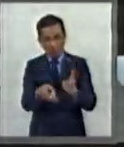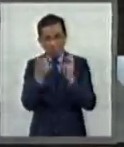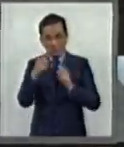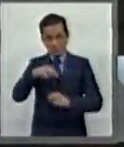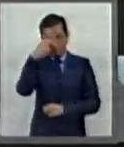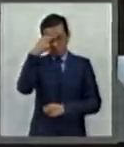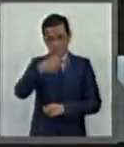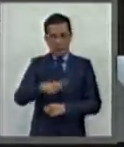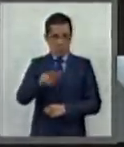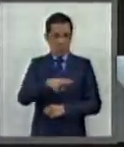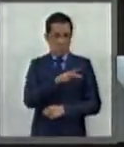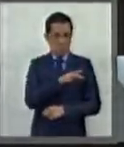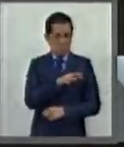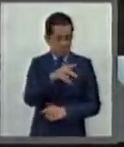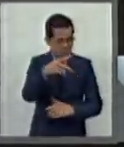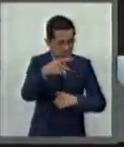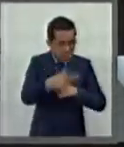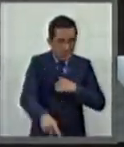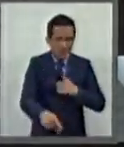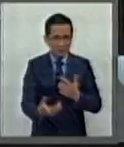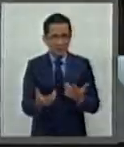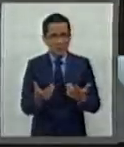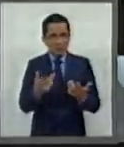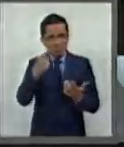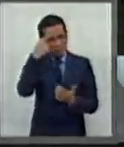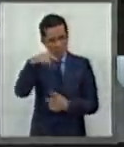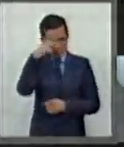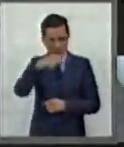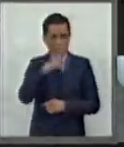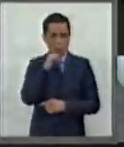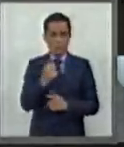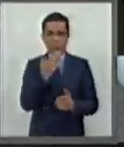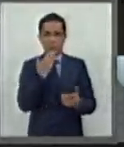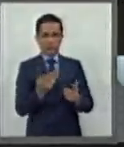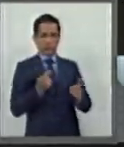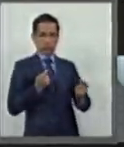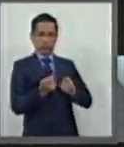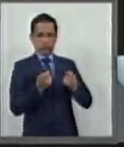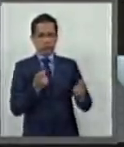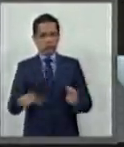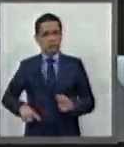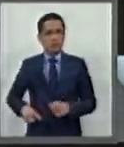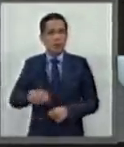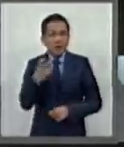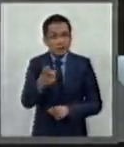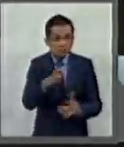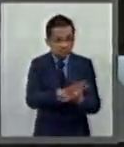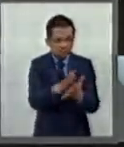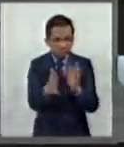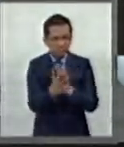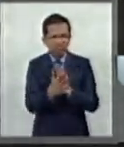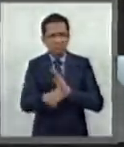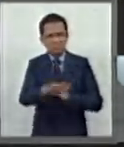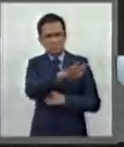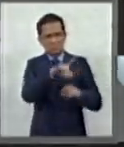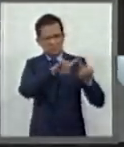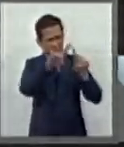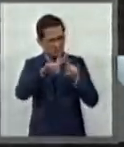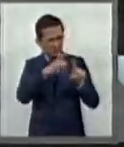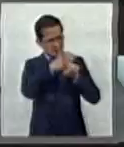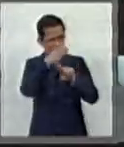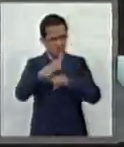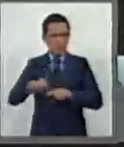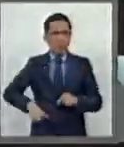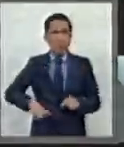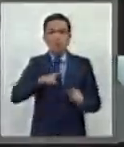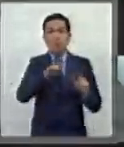tener una viabilidad como Estado. Esa pandilla de gobernadores que le entregó el país no